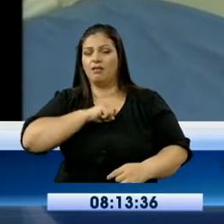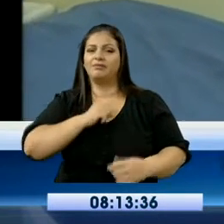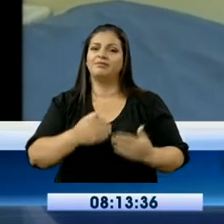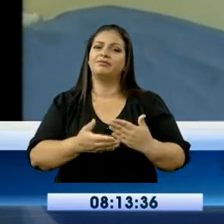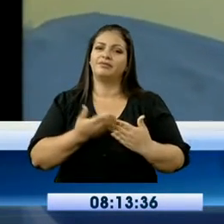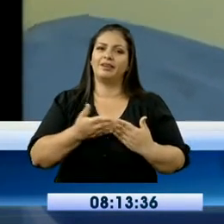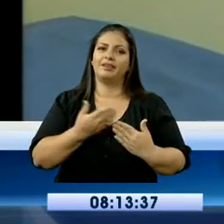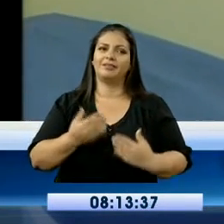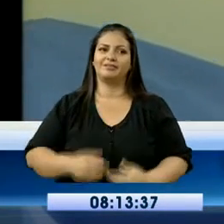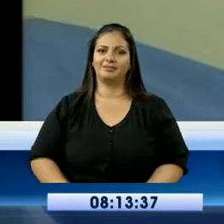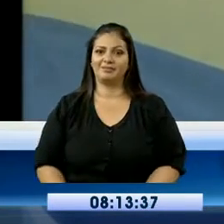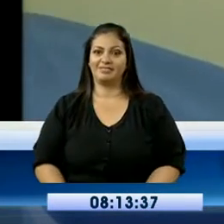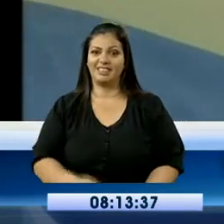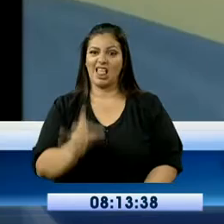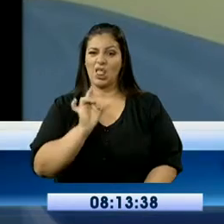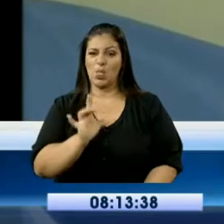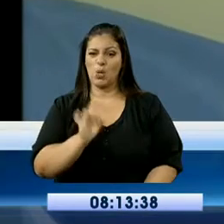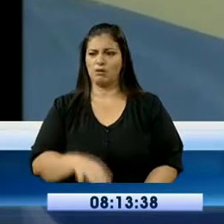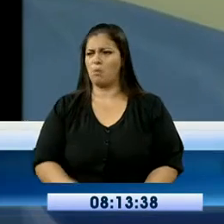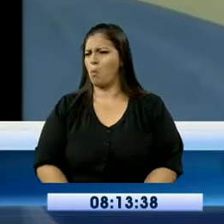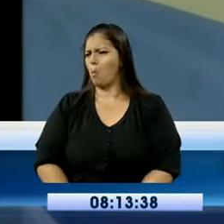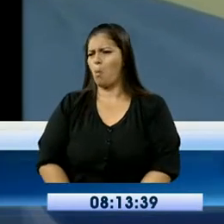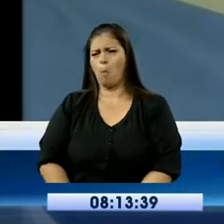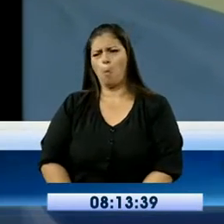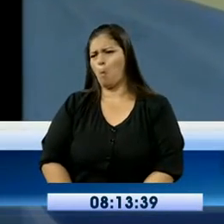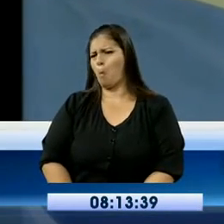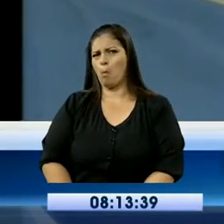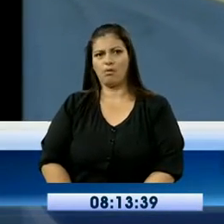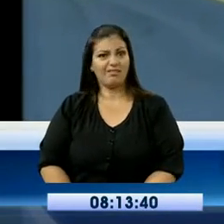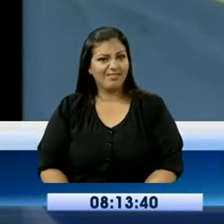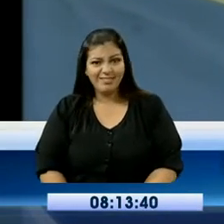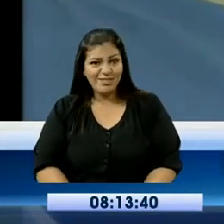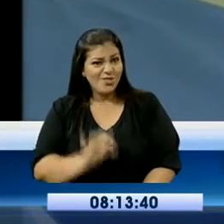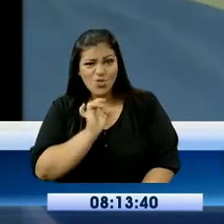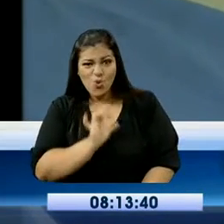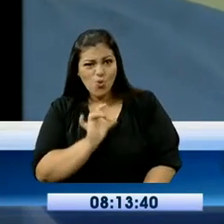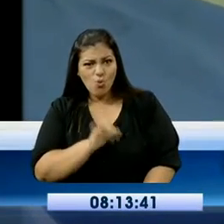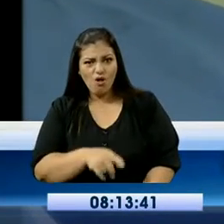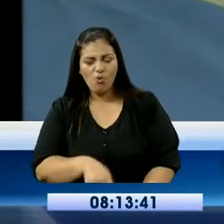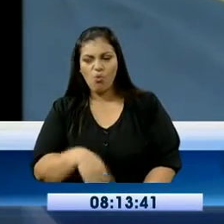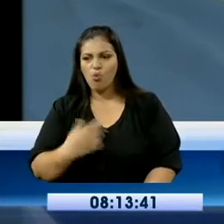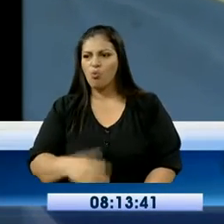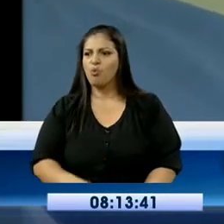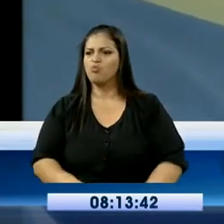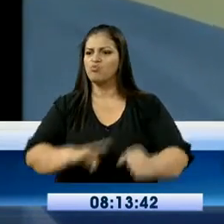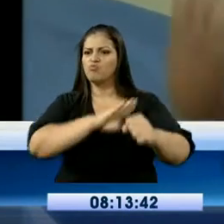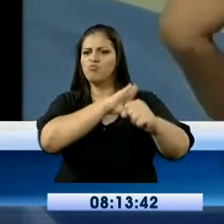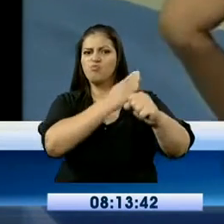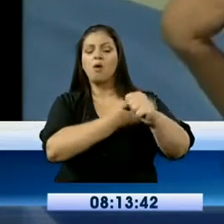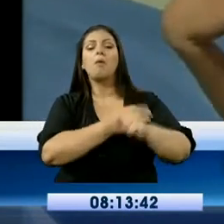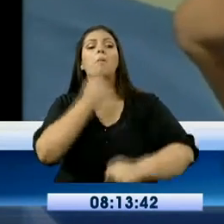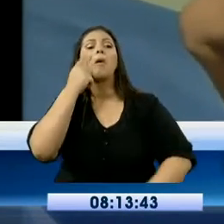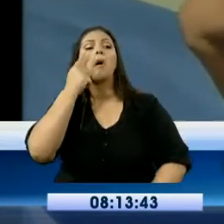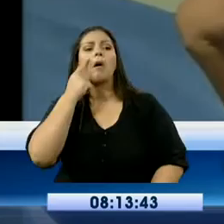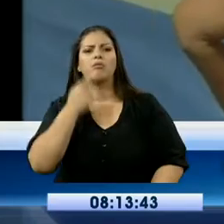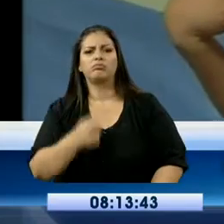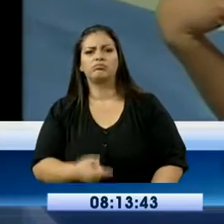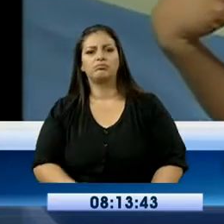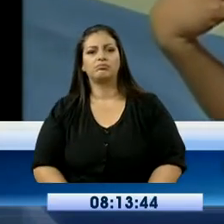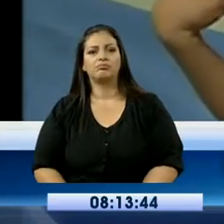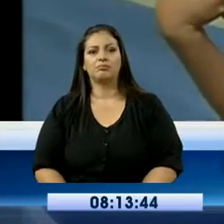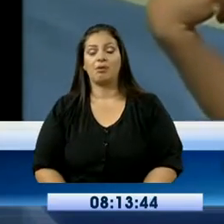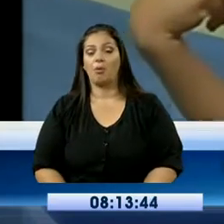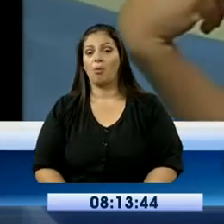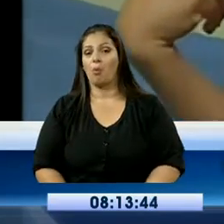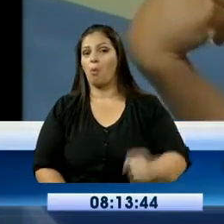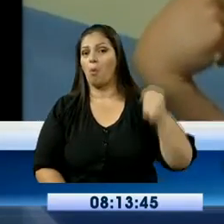días. ¿Te dolió, campeón? No. ¿No te dolió? Eres fuerte, ¿no? A ver los músculos, ¿verdad?